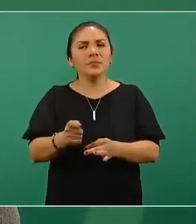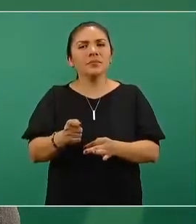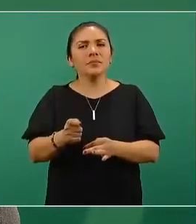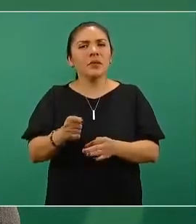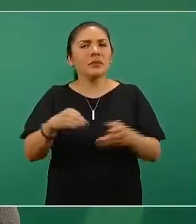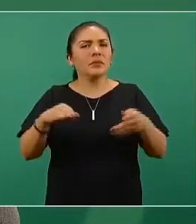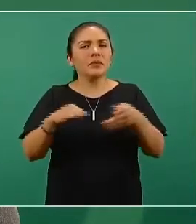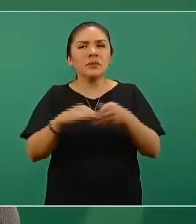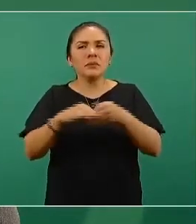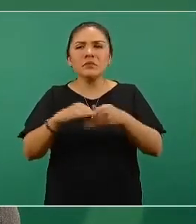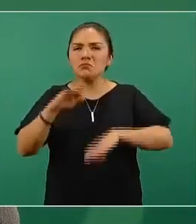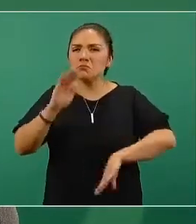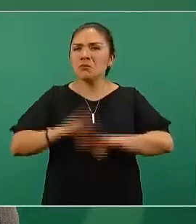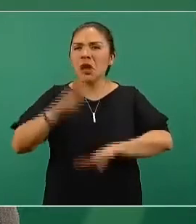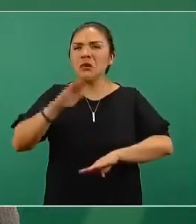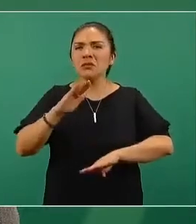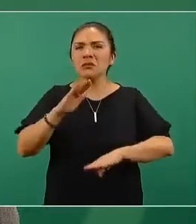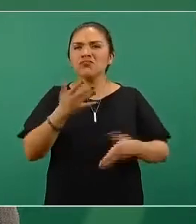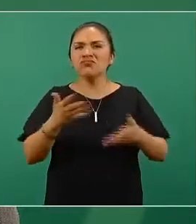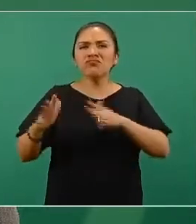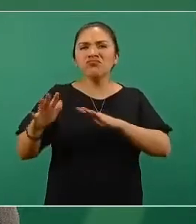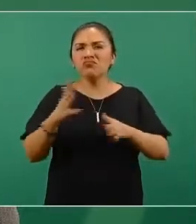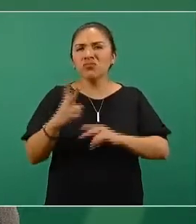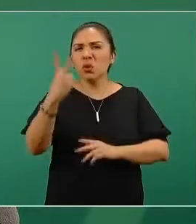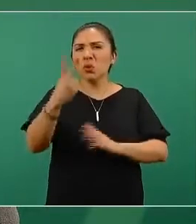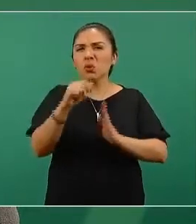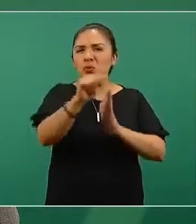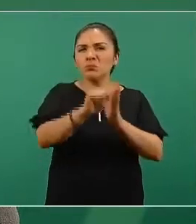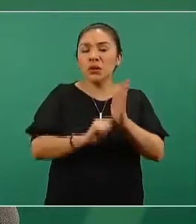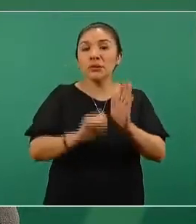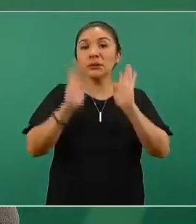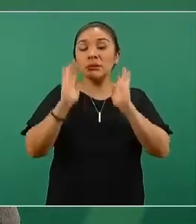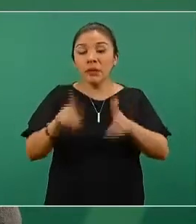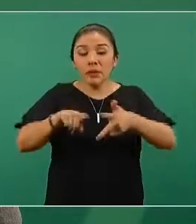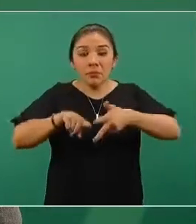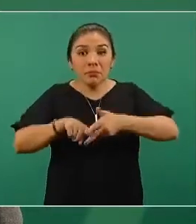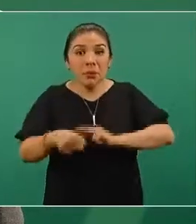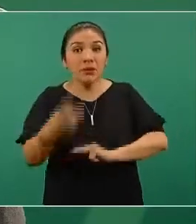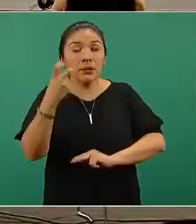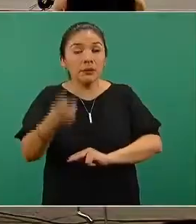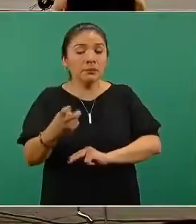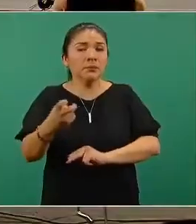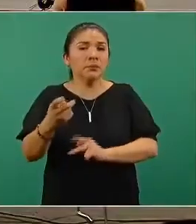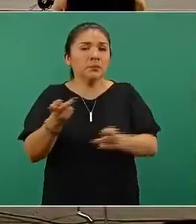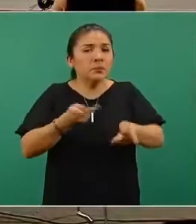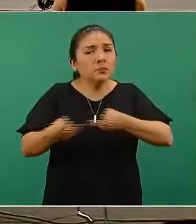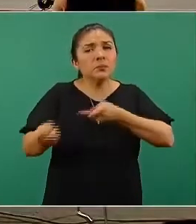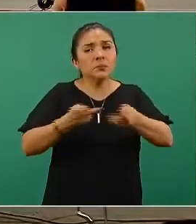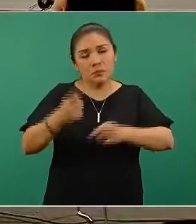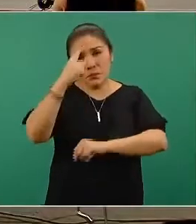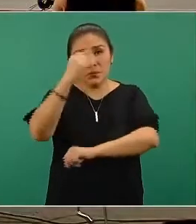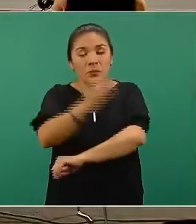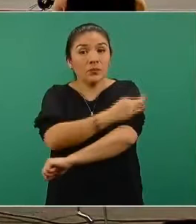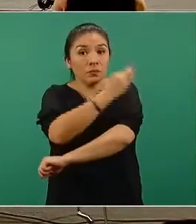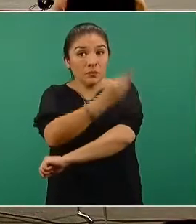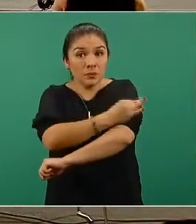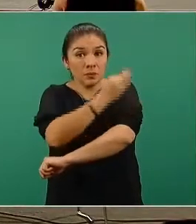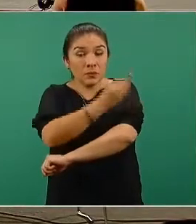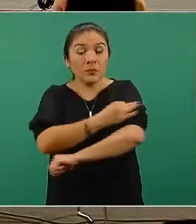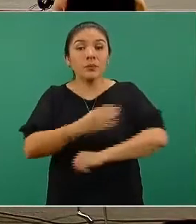ya más de casi 2 meses desde que iniciamos el proceso de